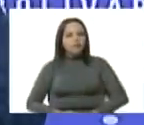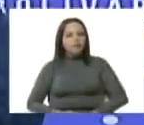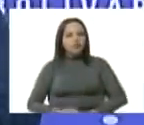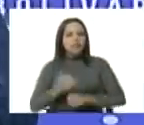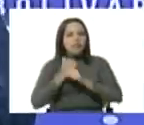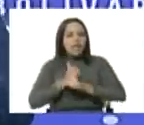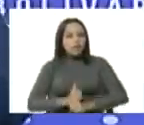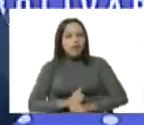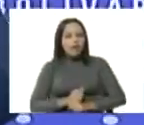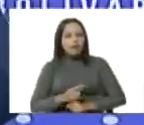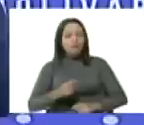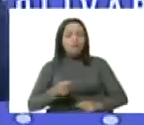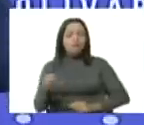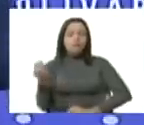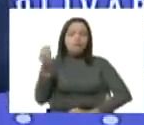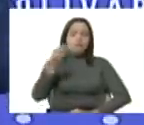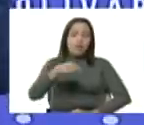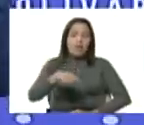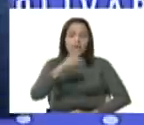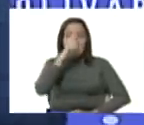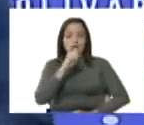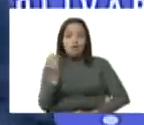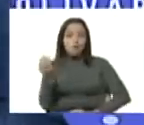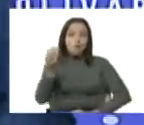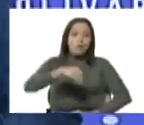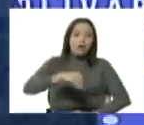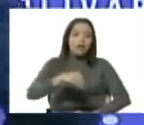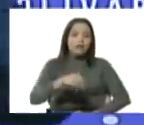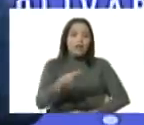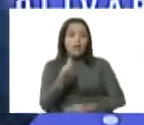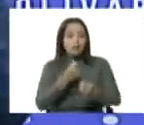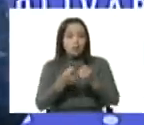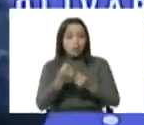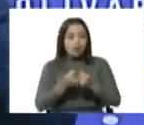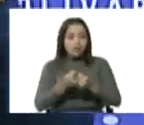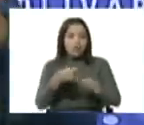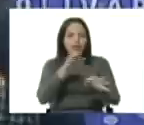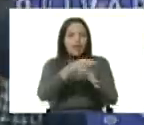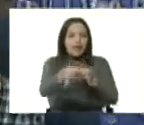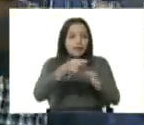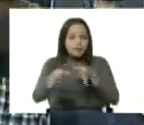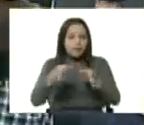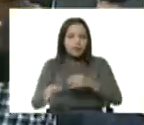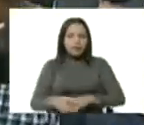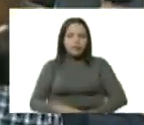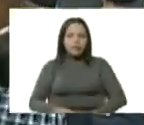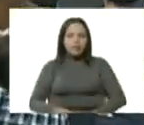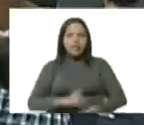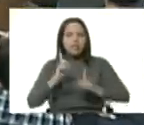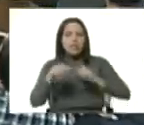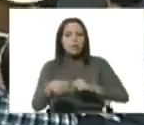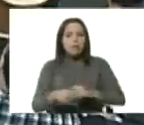meter recursos este año superiores en bolívares, en petros y en